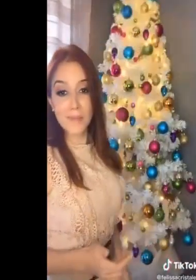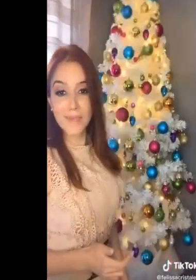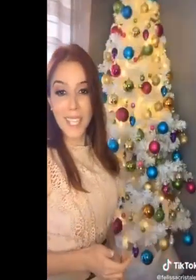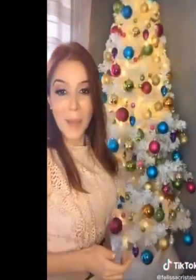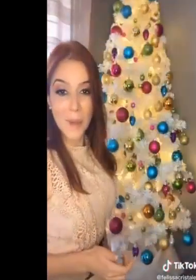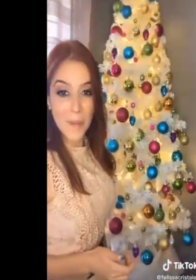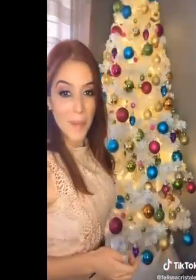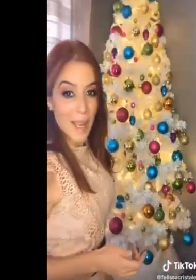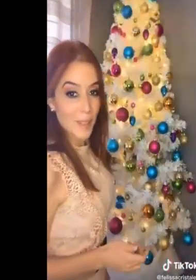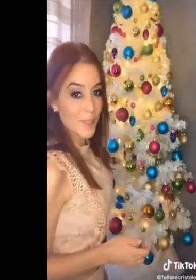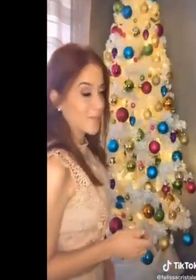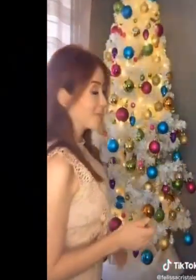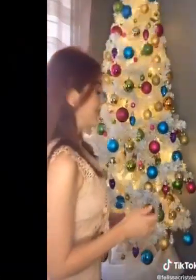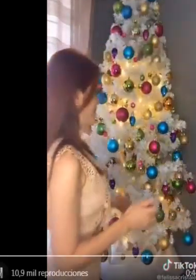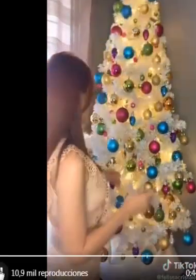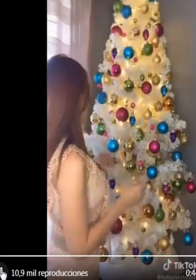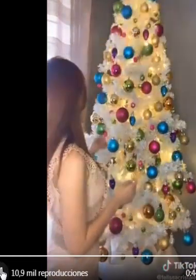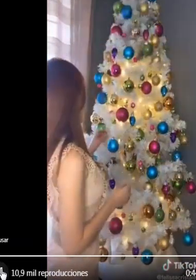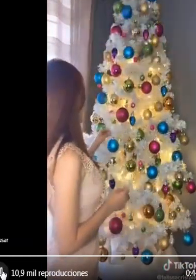bueno, sigamos esperando.